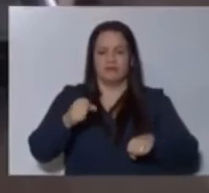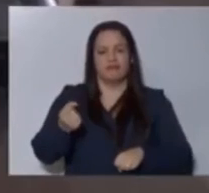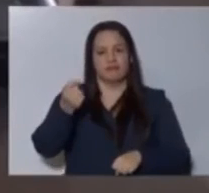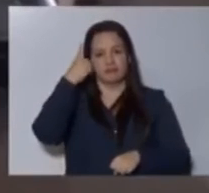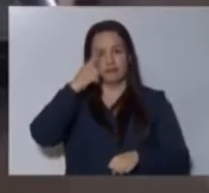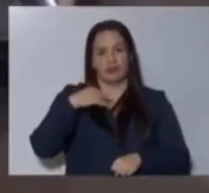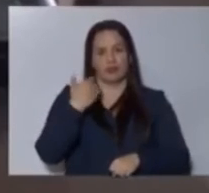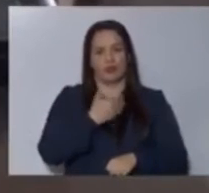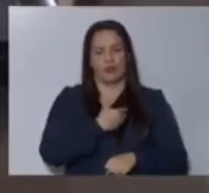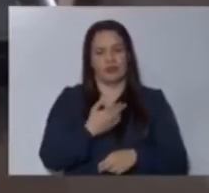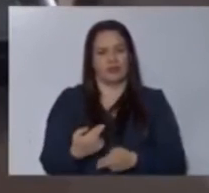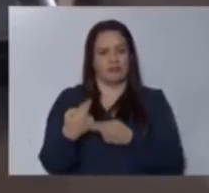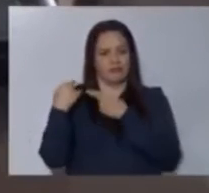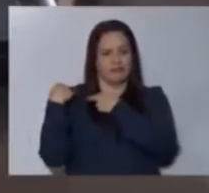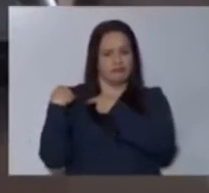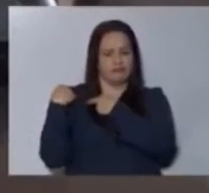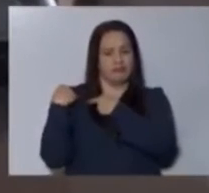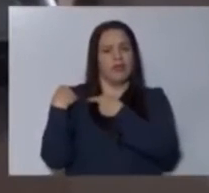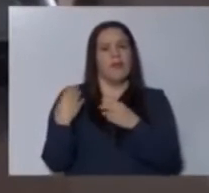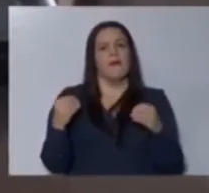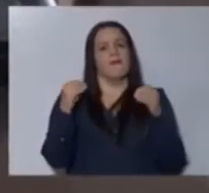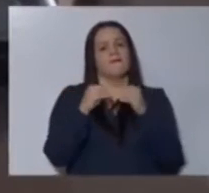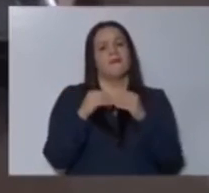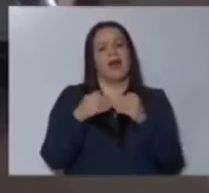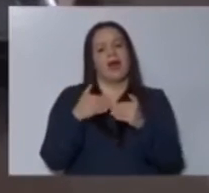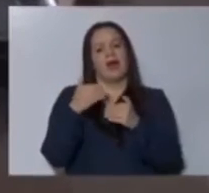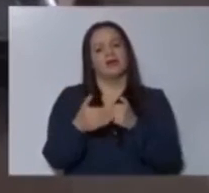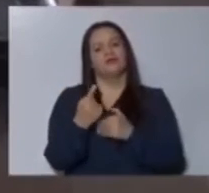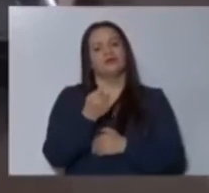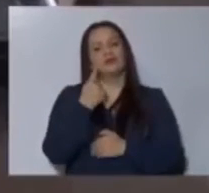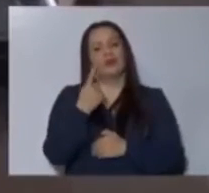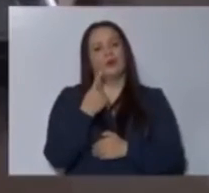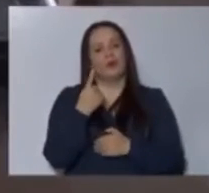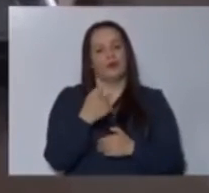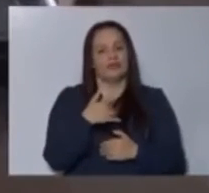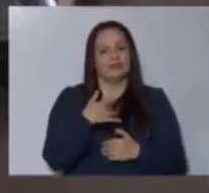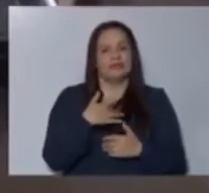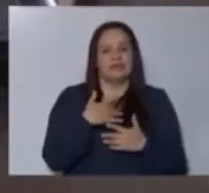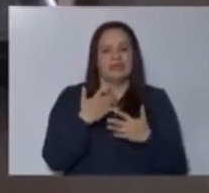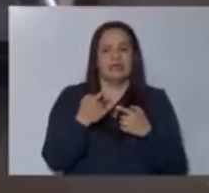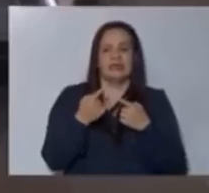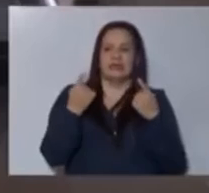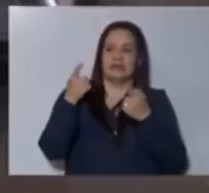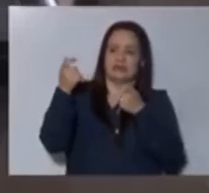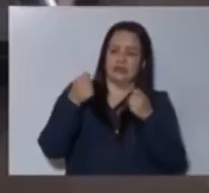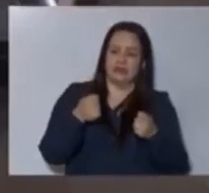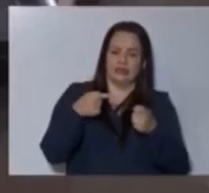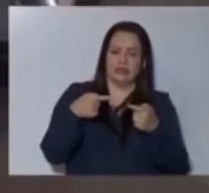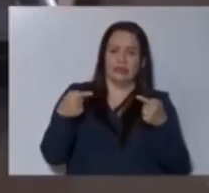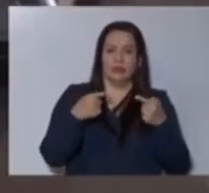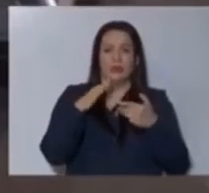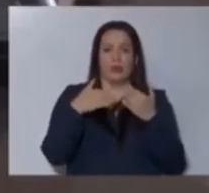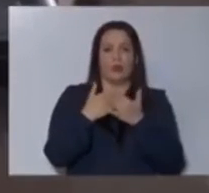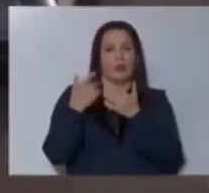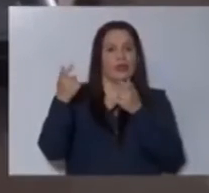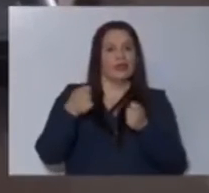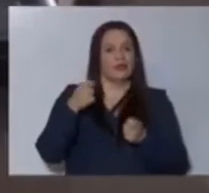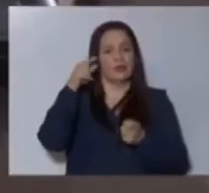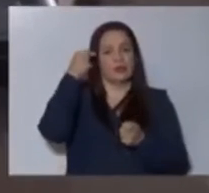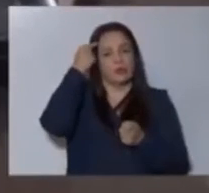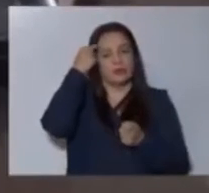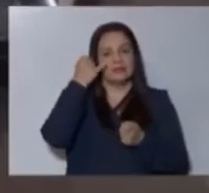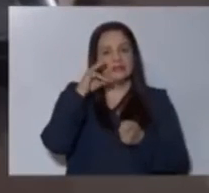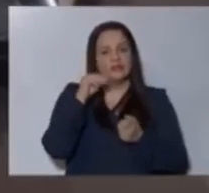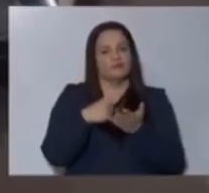deber va más allá de solo asentir todo lo que nos envía el Ejecutivo, sino debatir sobre